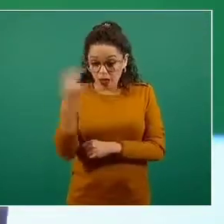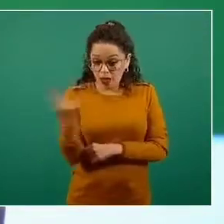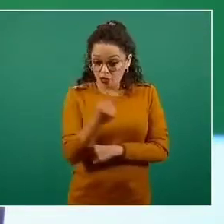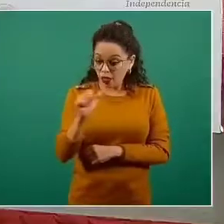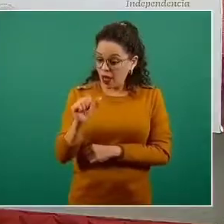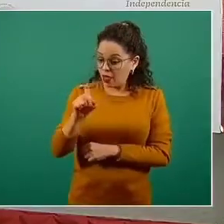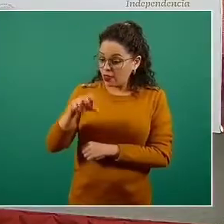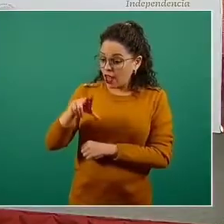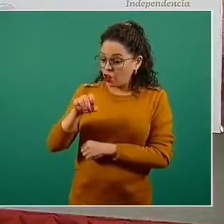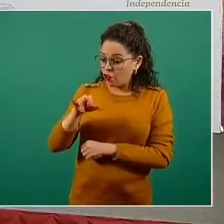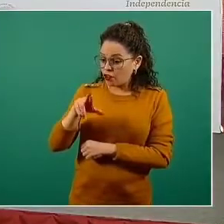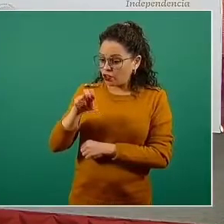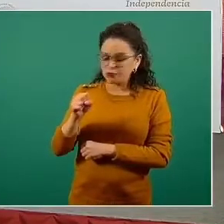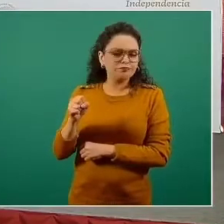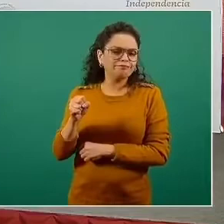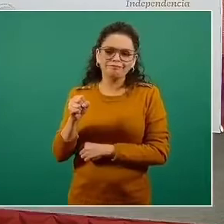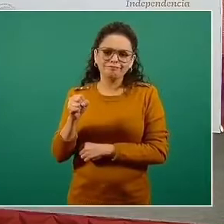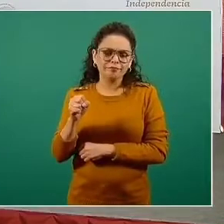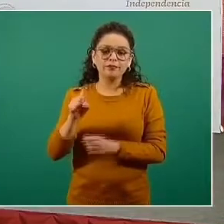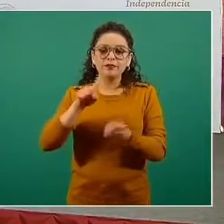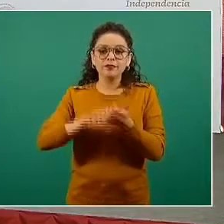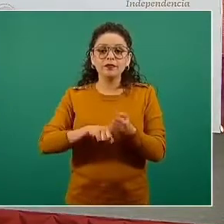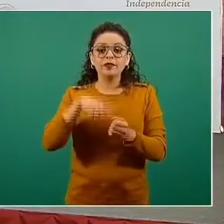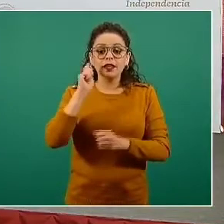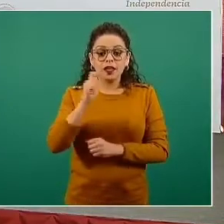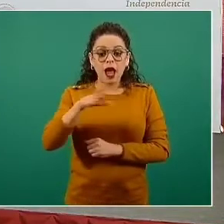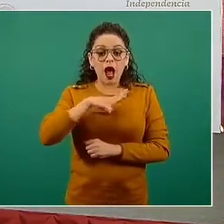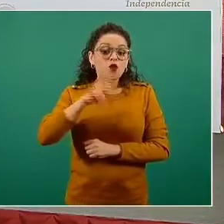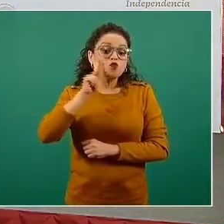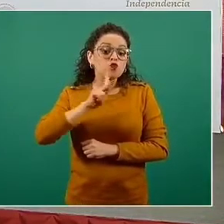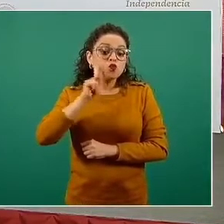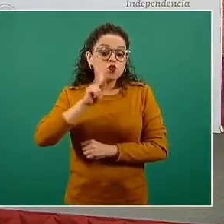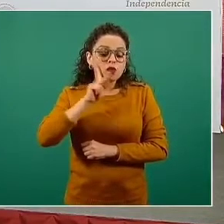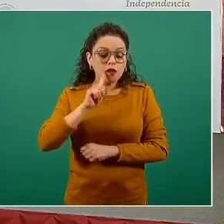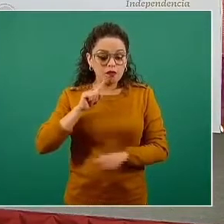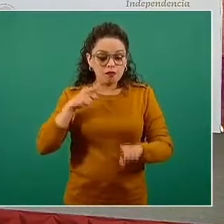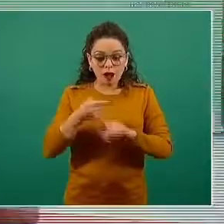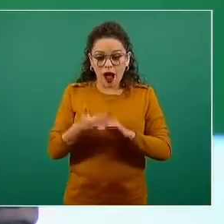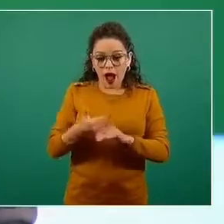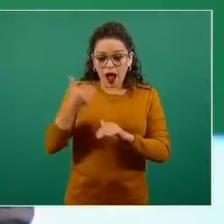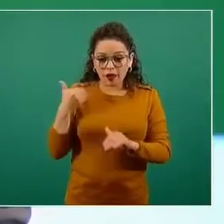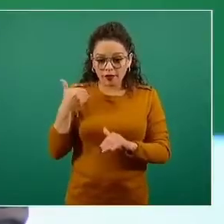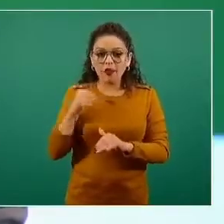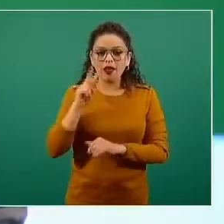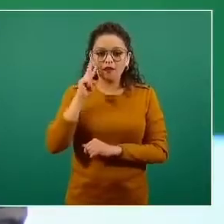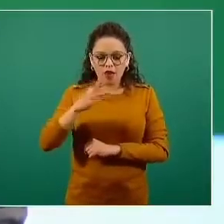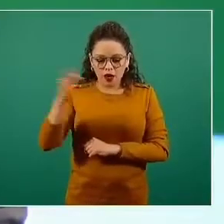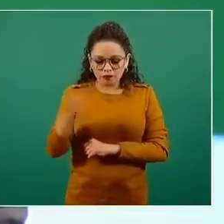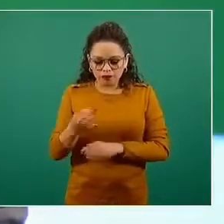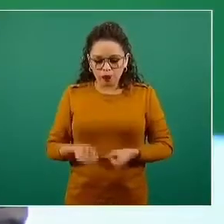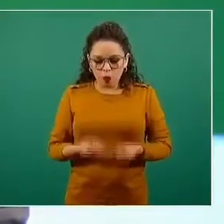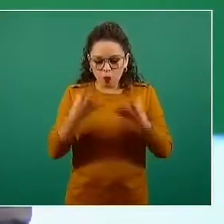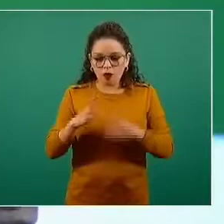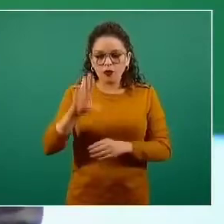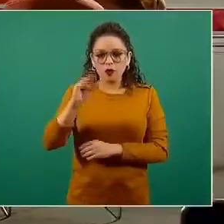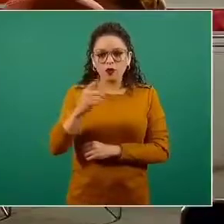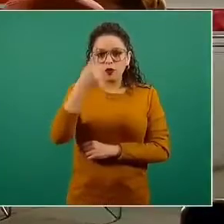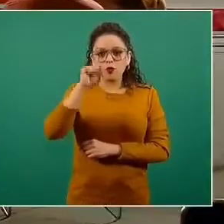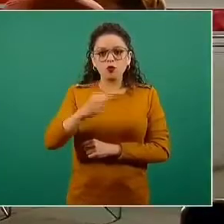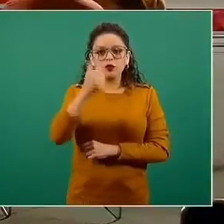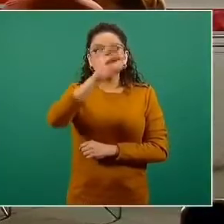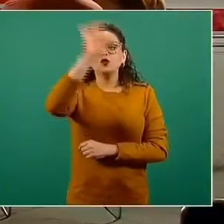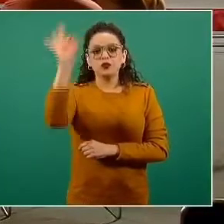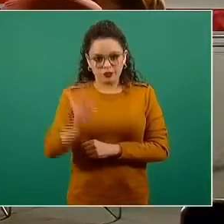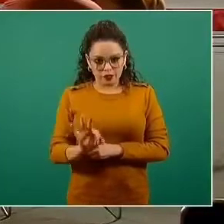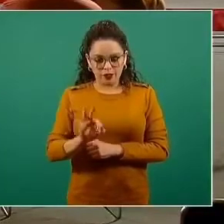Y el efecto neto es el que se ve en el ensayo clínico, que la eficacia es de 91.6%. Aunque solo haya